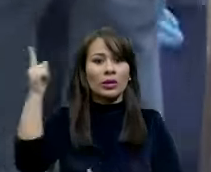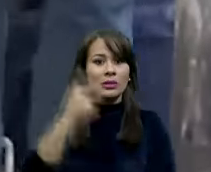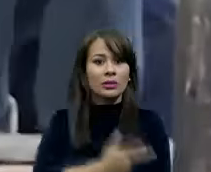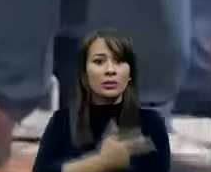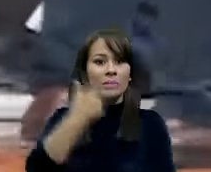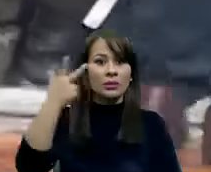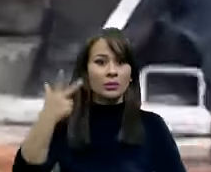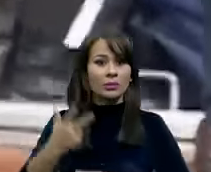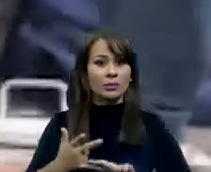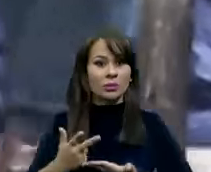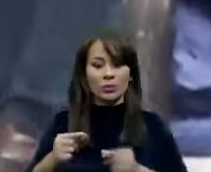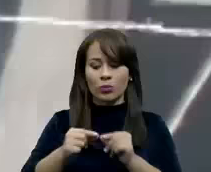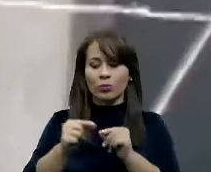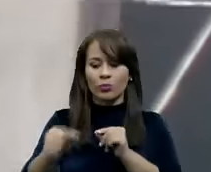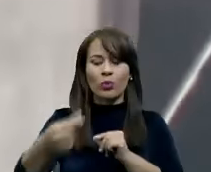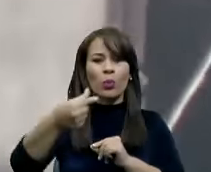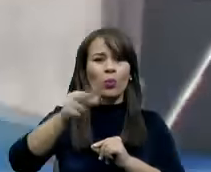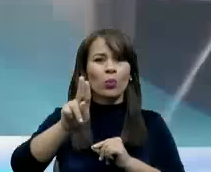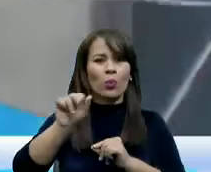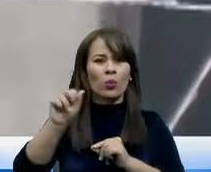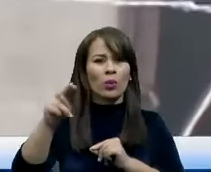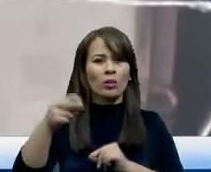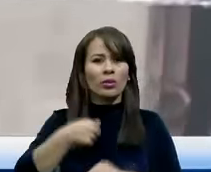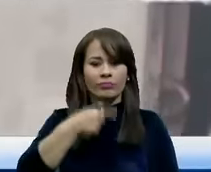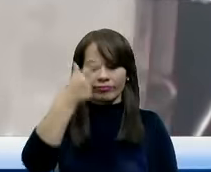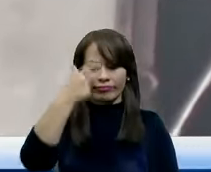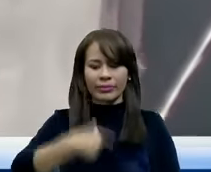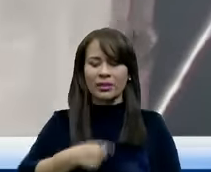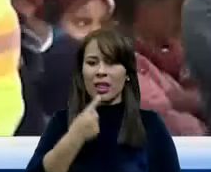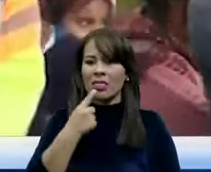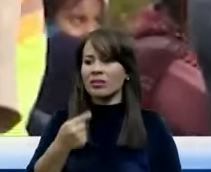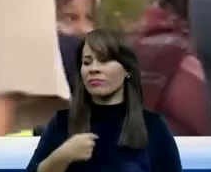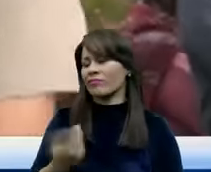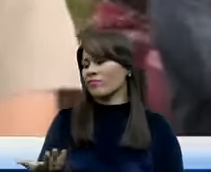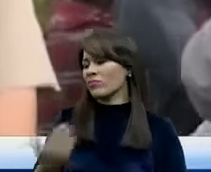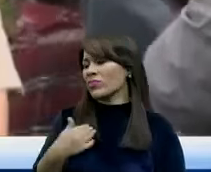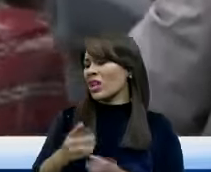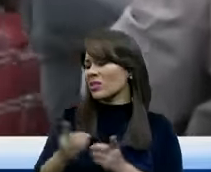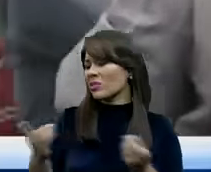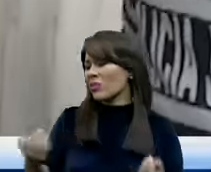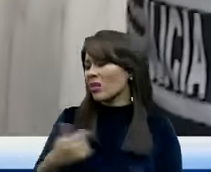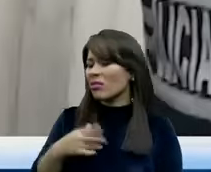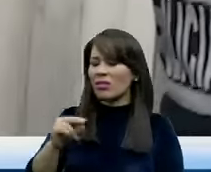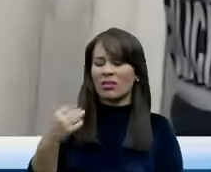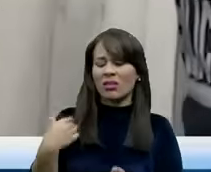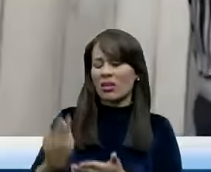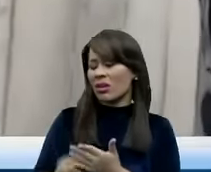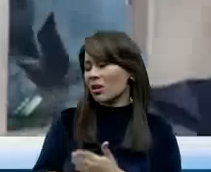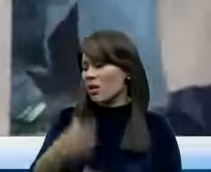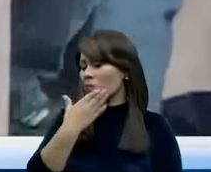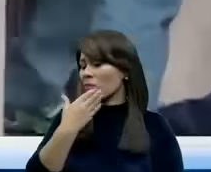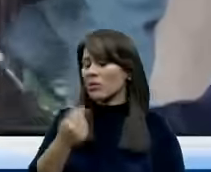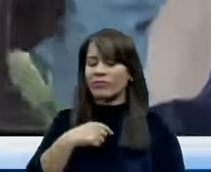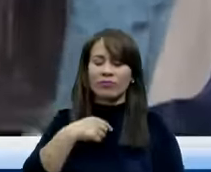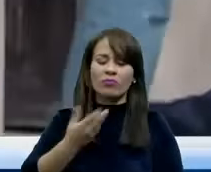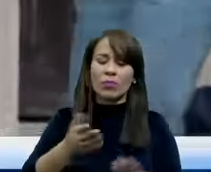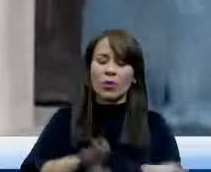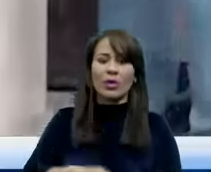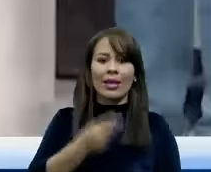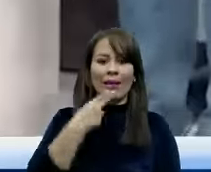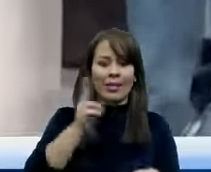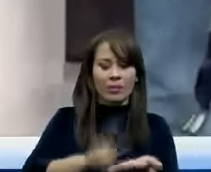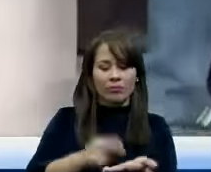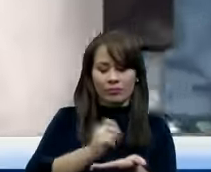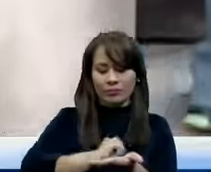provincia de Chimborazo. Los fallecidos estaban separados y no tenían hijos. La DINASED informó que habrían dejado 2